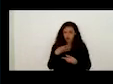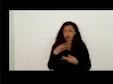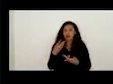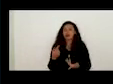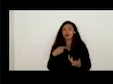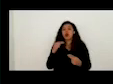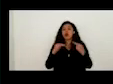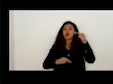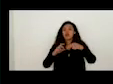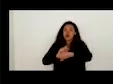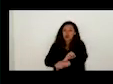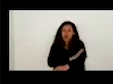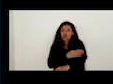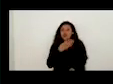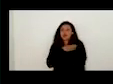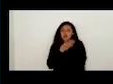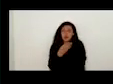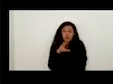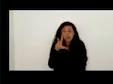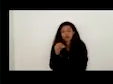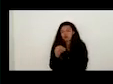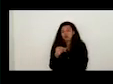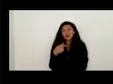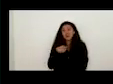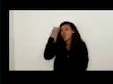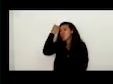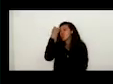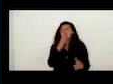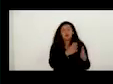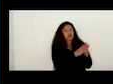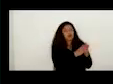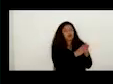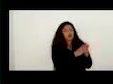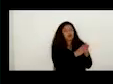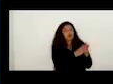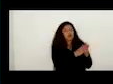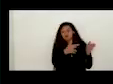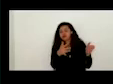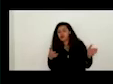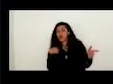energía suficiente y no voy a rendir a lo largo del día y no voy a tener un crecimiento adecuado.